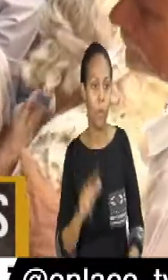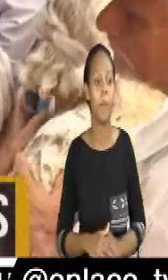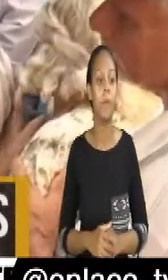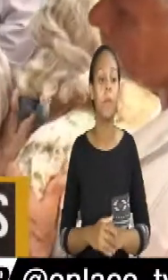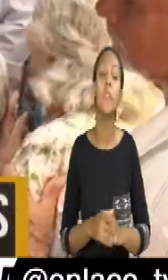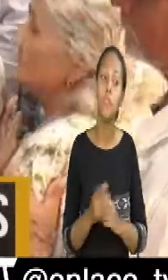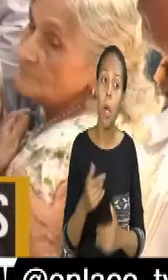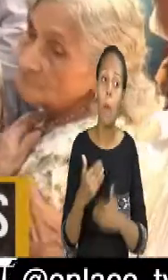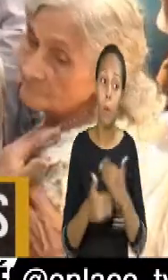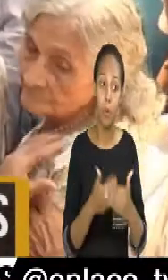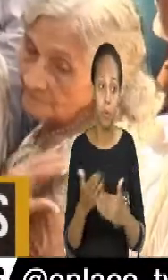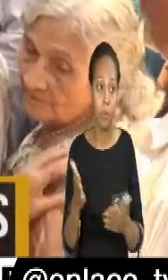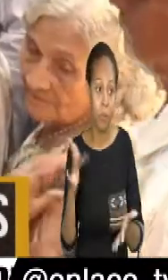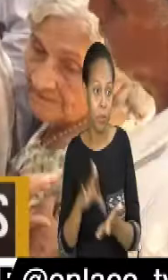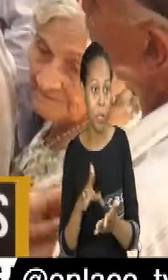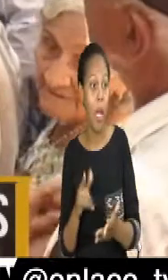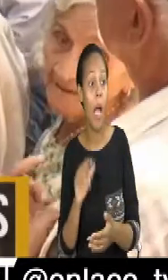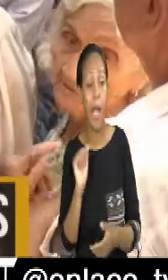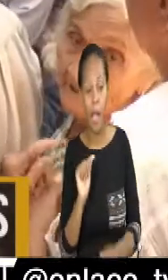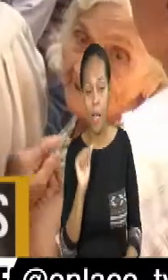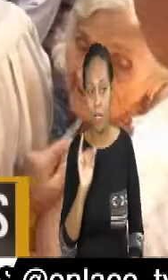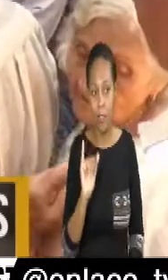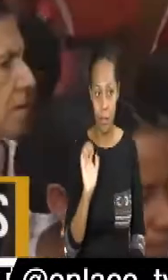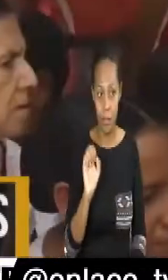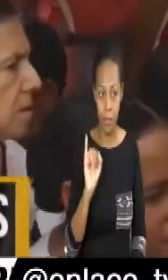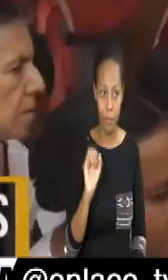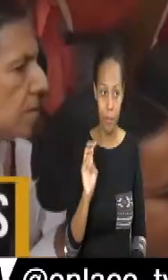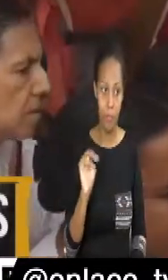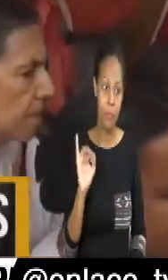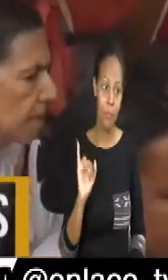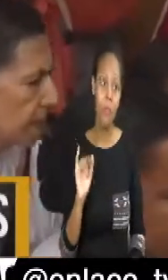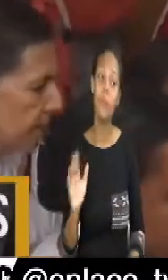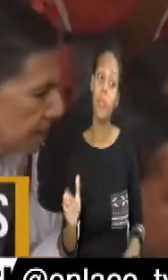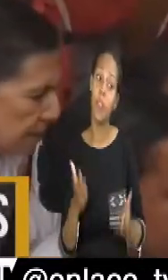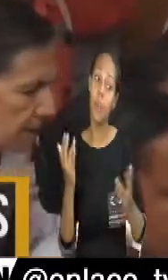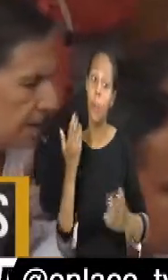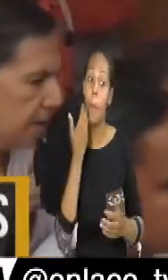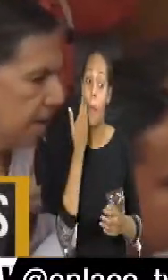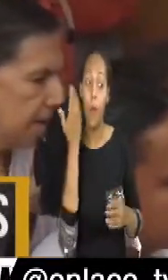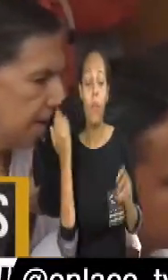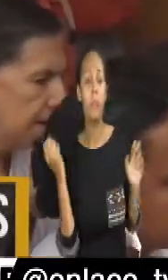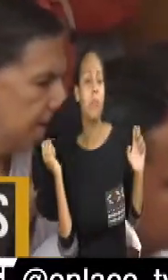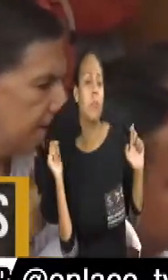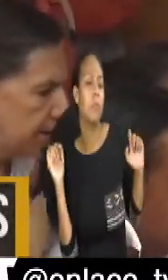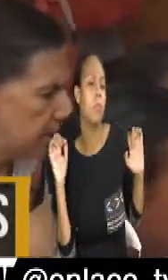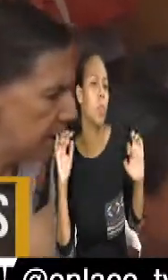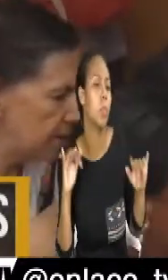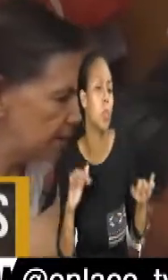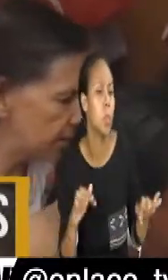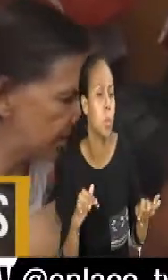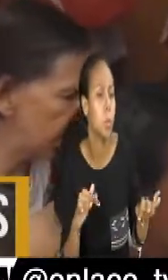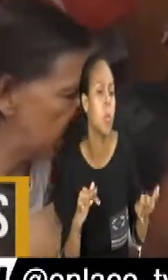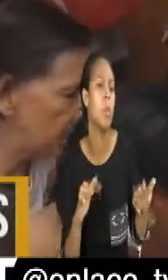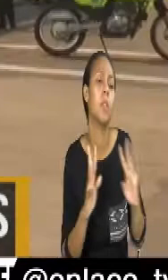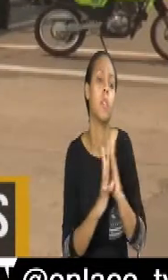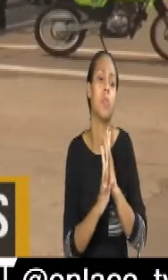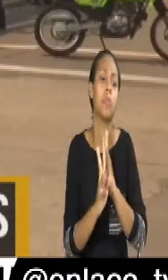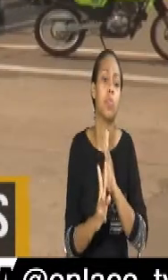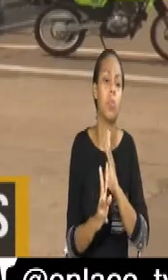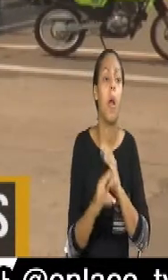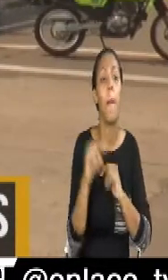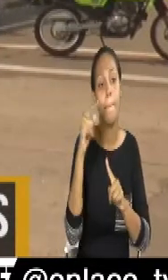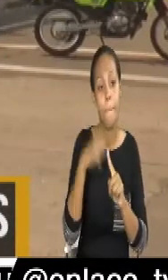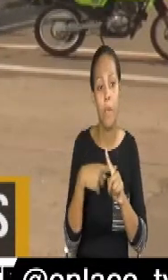por ello Jenny Suárez Domínguez invitó a los adultos mayores para que se acerquen a reclamar el subsidio correspondiente al mes de mayo y